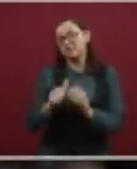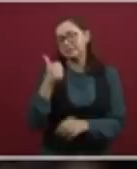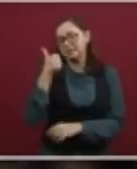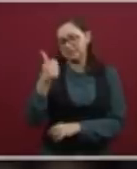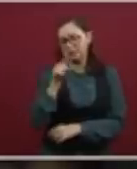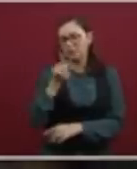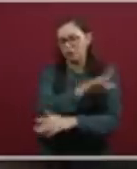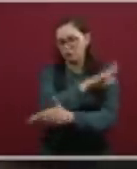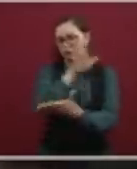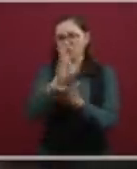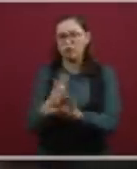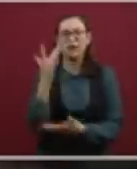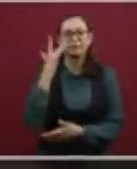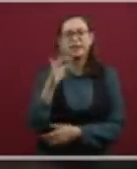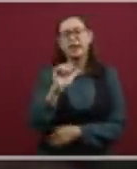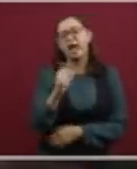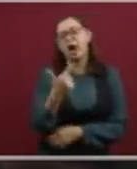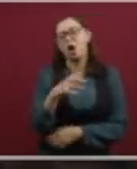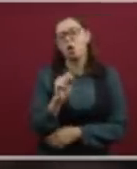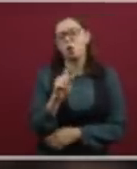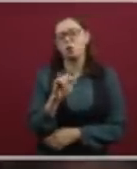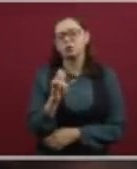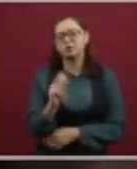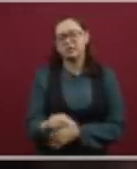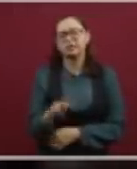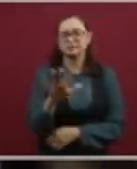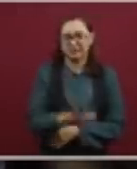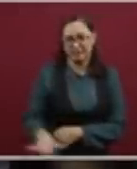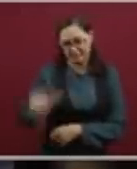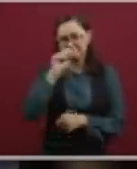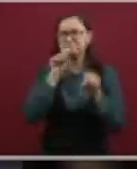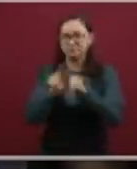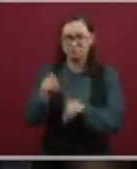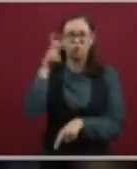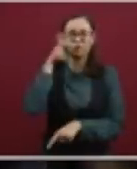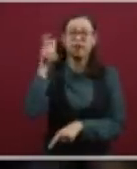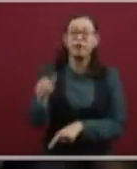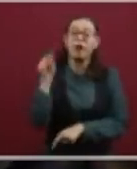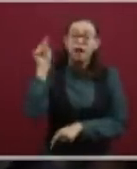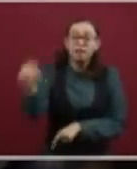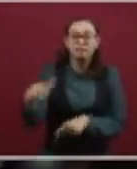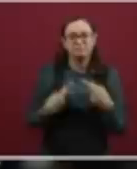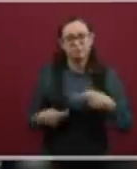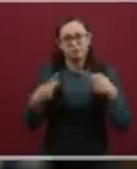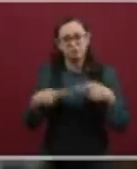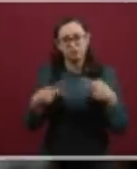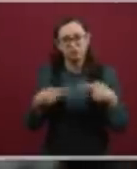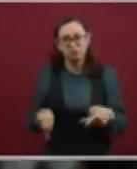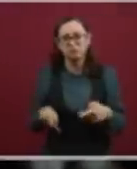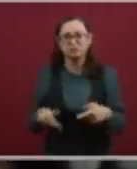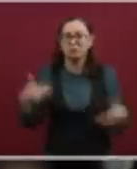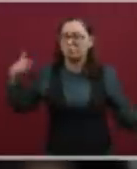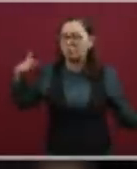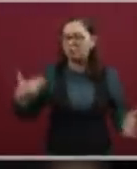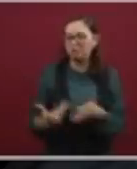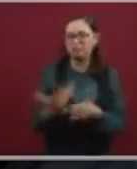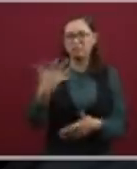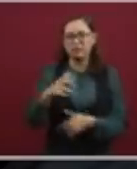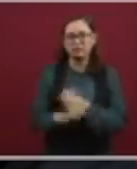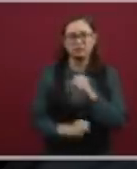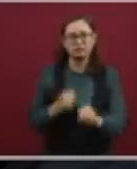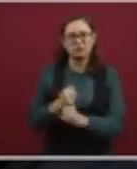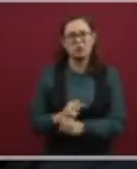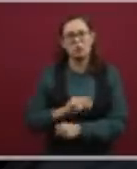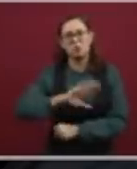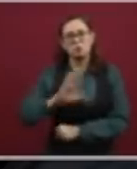de San Agustín Tlaxiaca, en Hidalgo, por supuesto. Ahí hay personas que de 10 años para acá han muerto